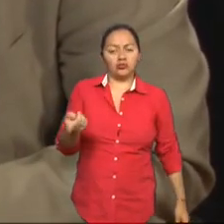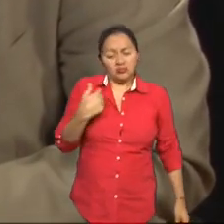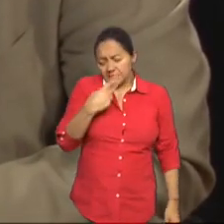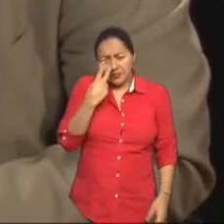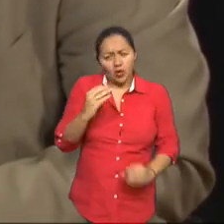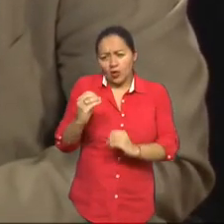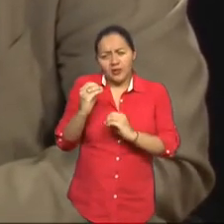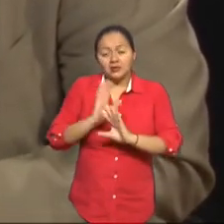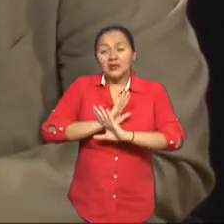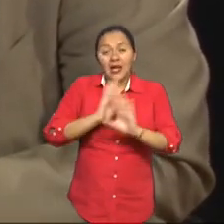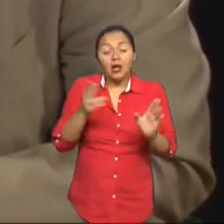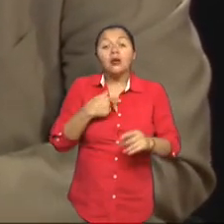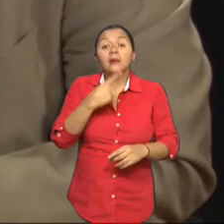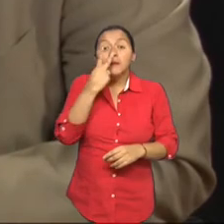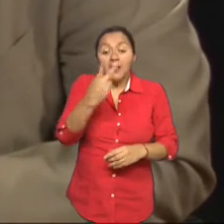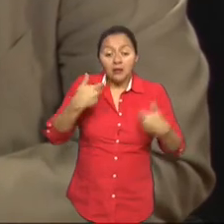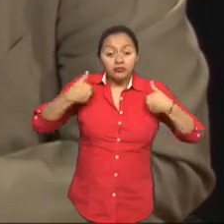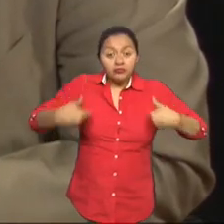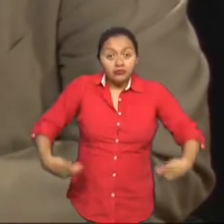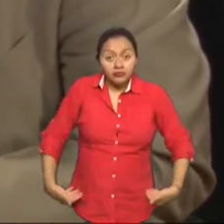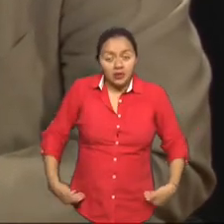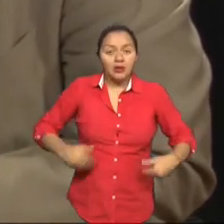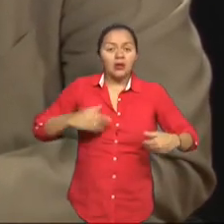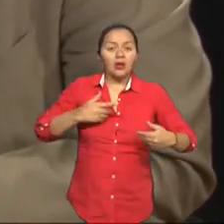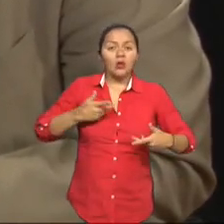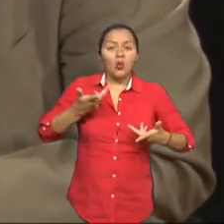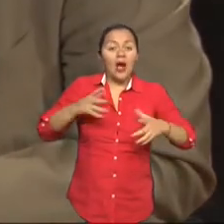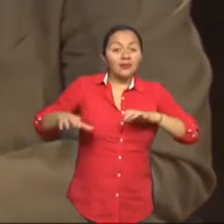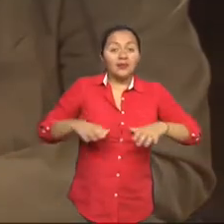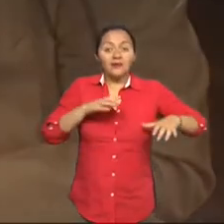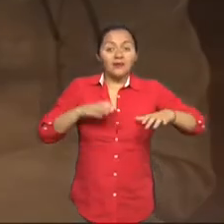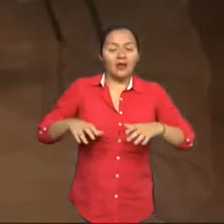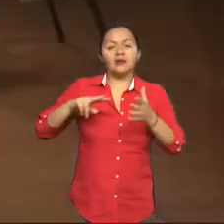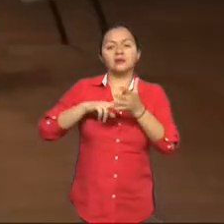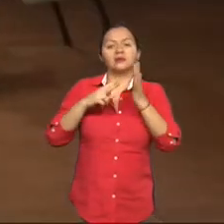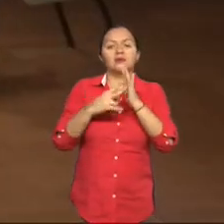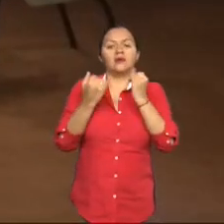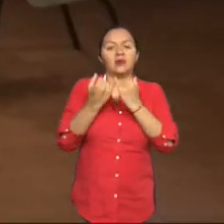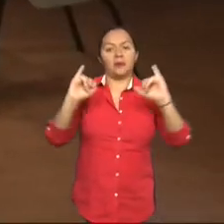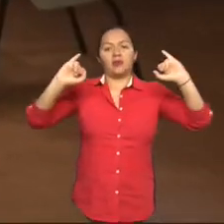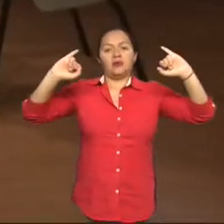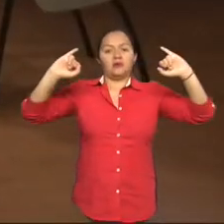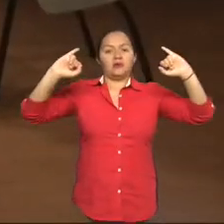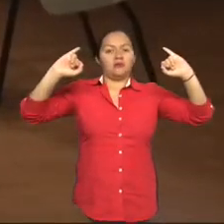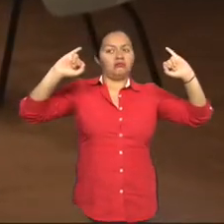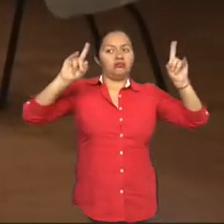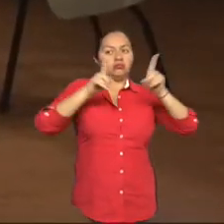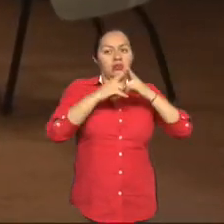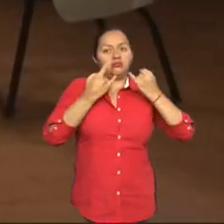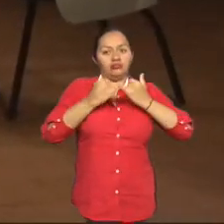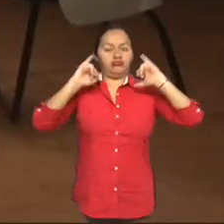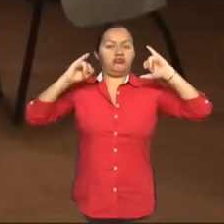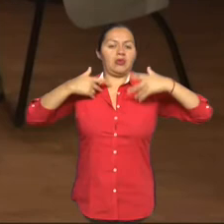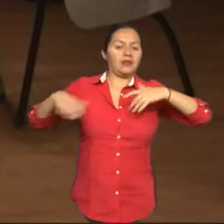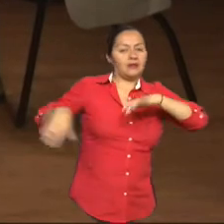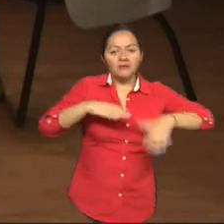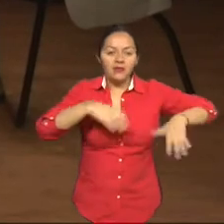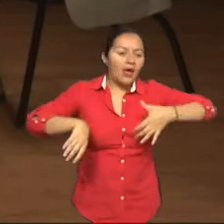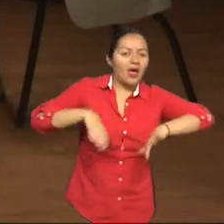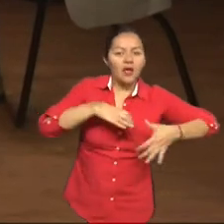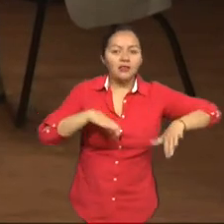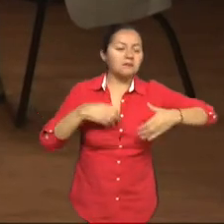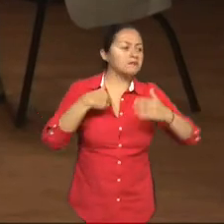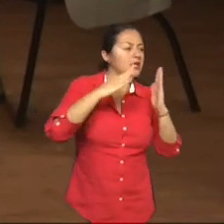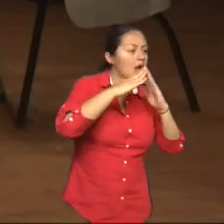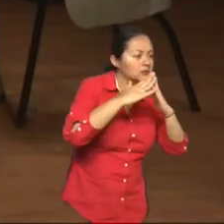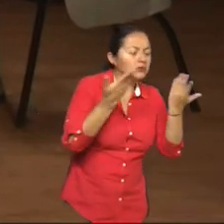Porque eso, de acuerdo a la condición que tenemos, el hacer una actividad nos ayuda a buscar la independencia. Nos ayuda a que seamos más activos en nuestros hogares, en